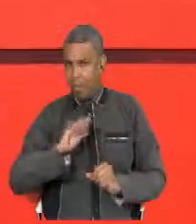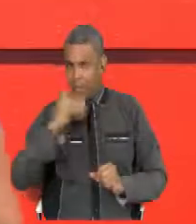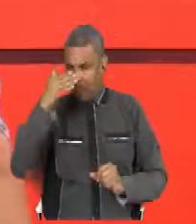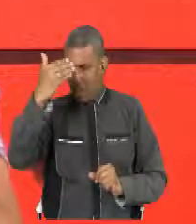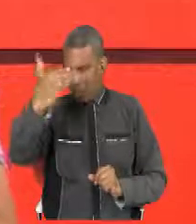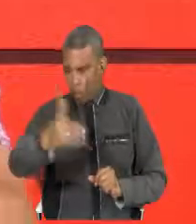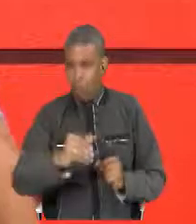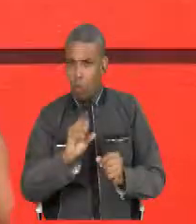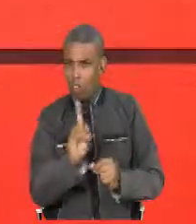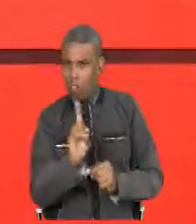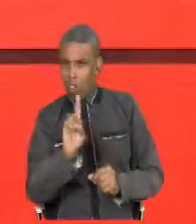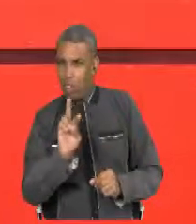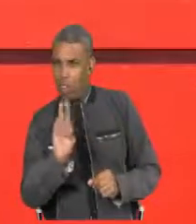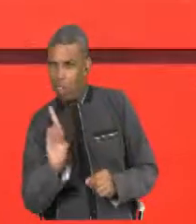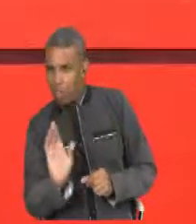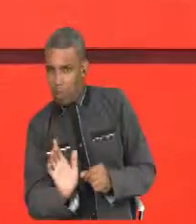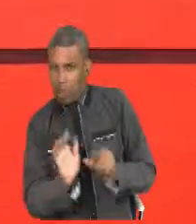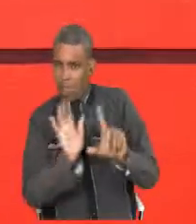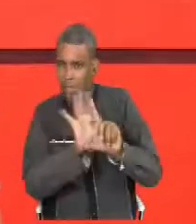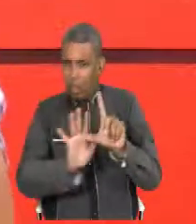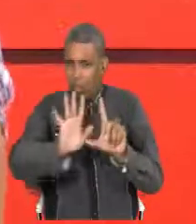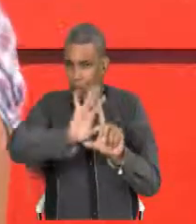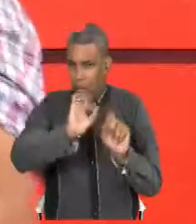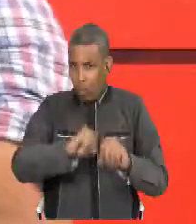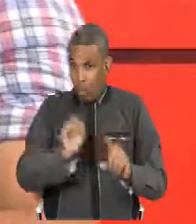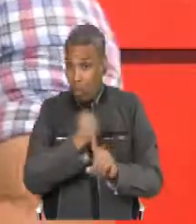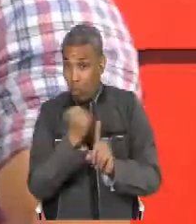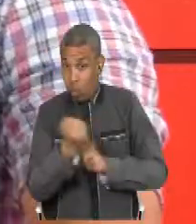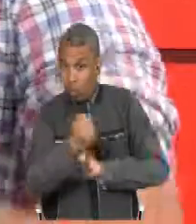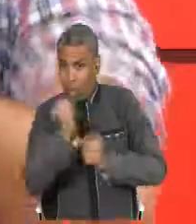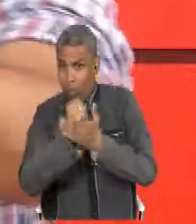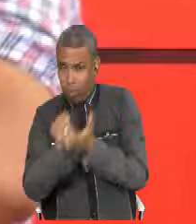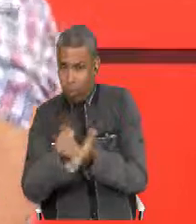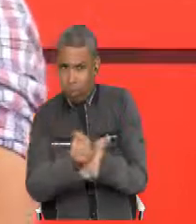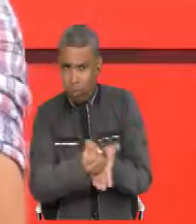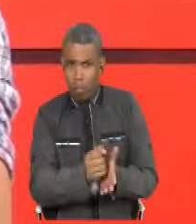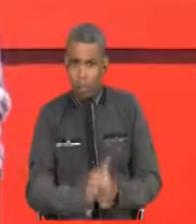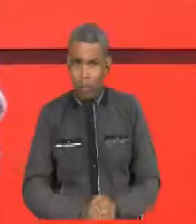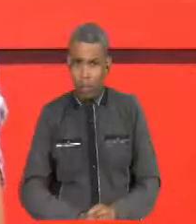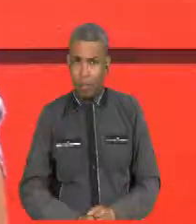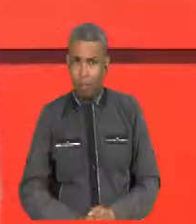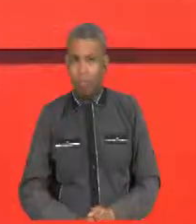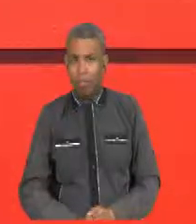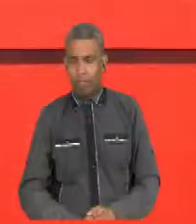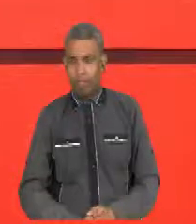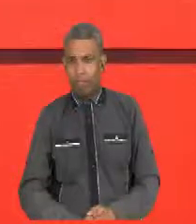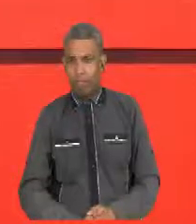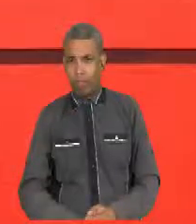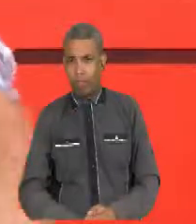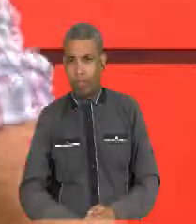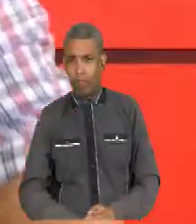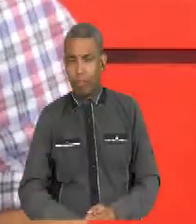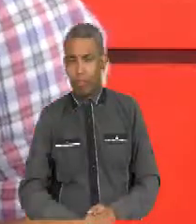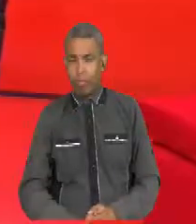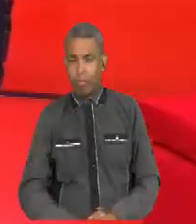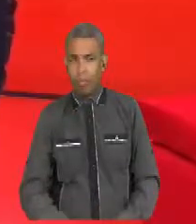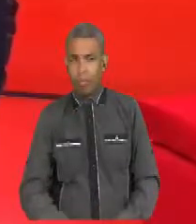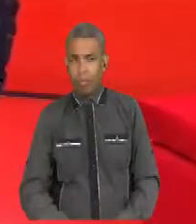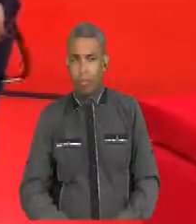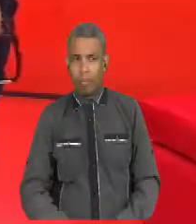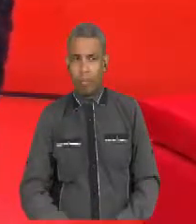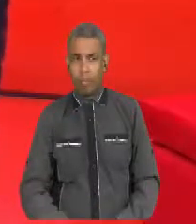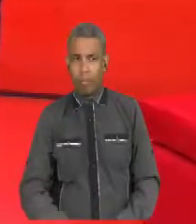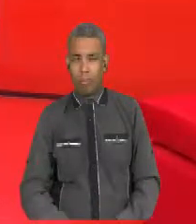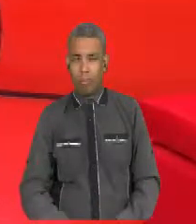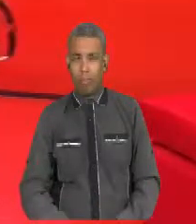para el desarrollo sociocultural, ser un aporte. Es un trabajo, pero también ser un aporte para la ciudad. Claro que sí.